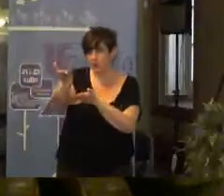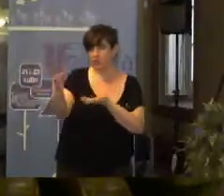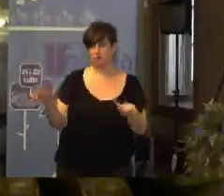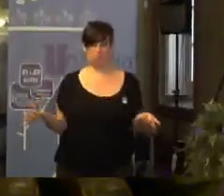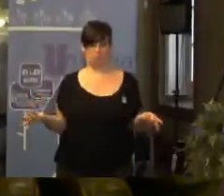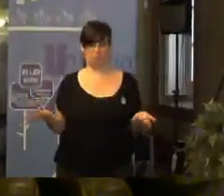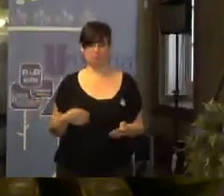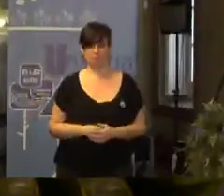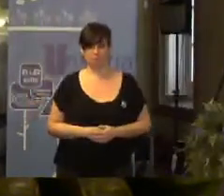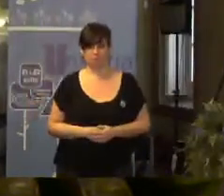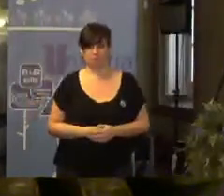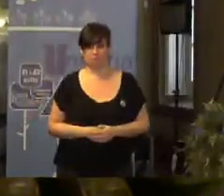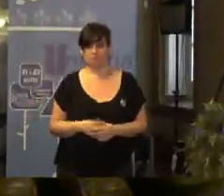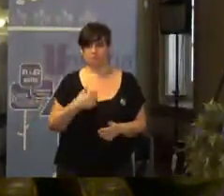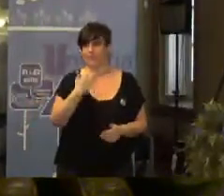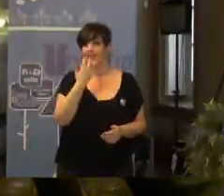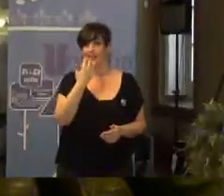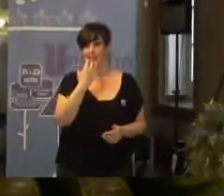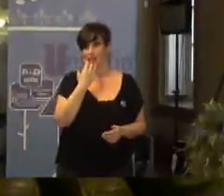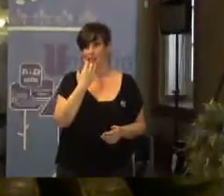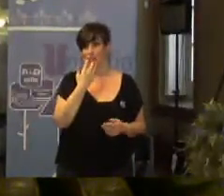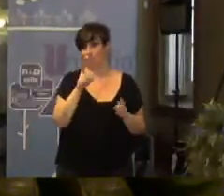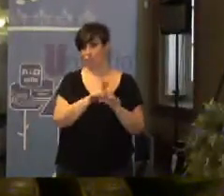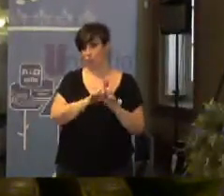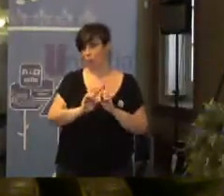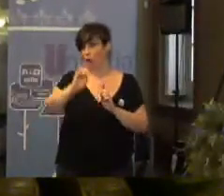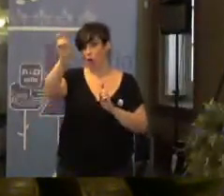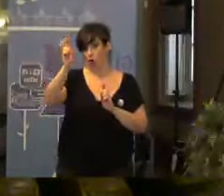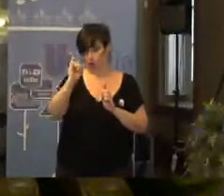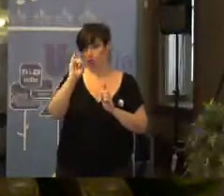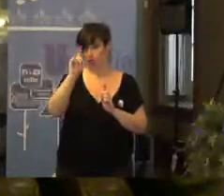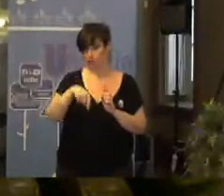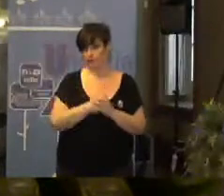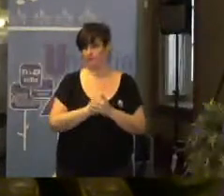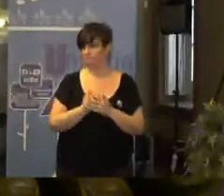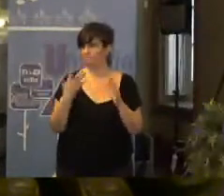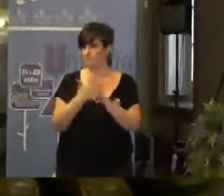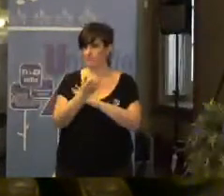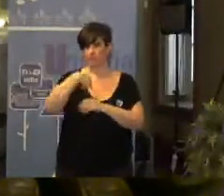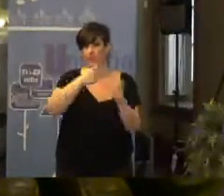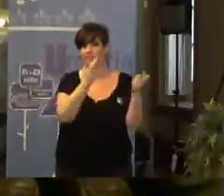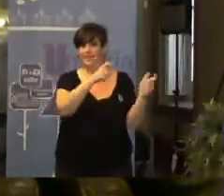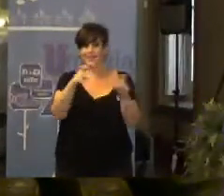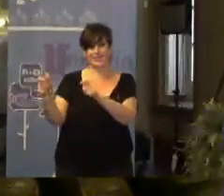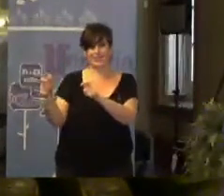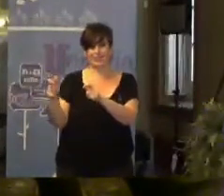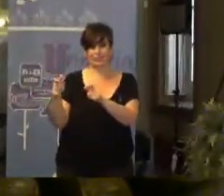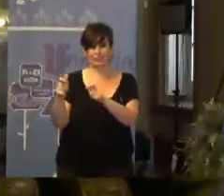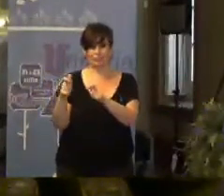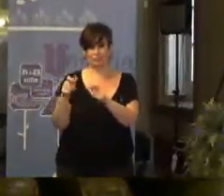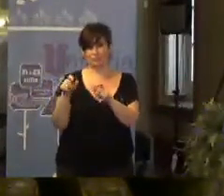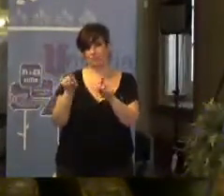e digo este exemplo como podía poñer outros. Entón, temos que superar o sectarismo. Isto é doutra